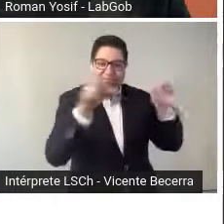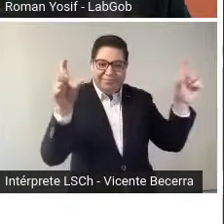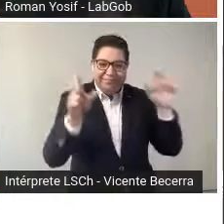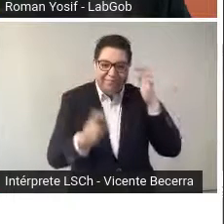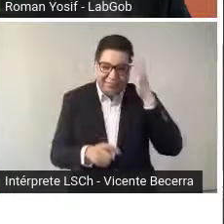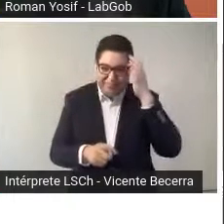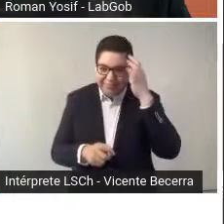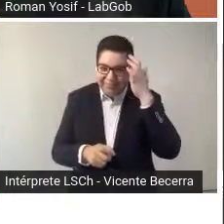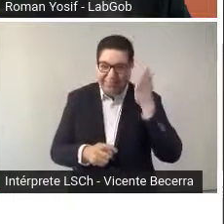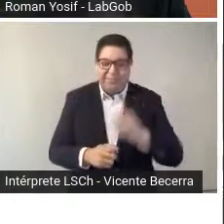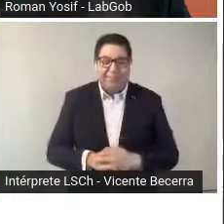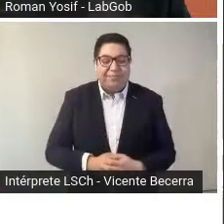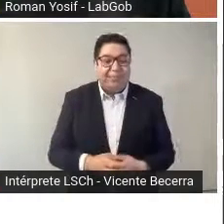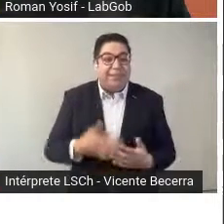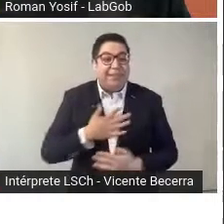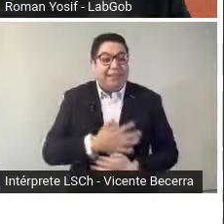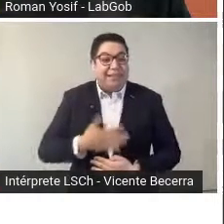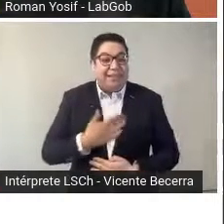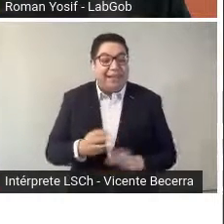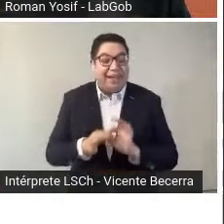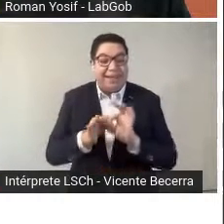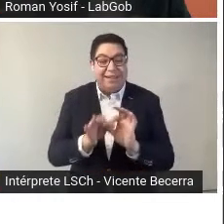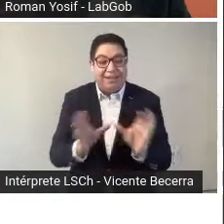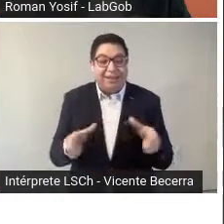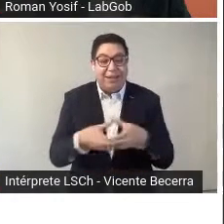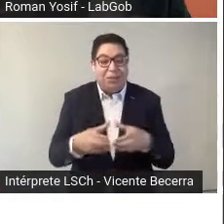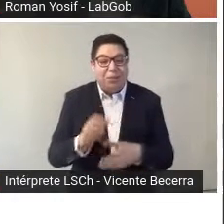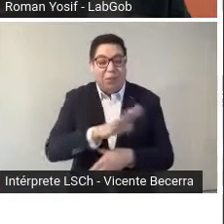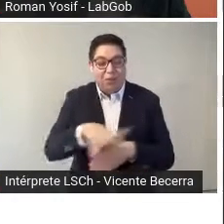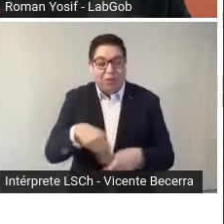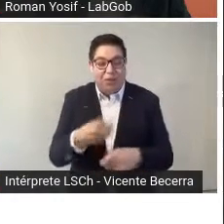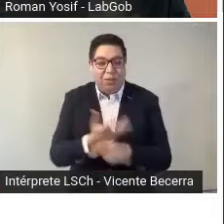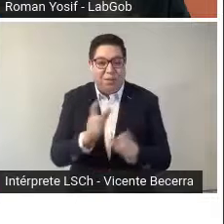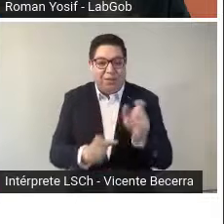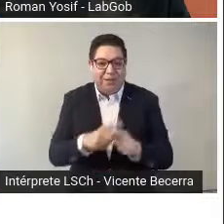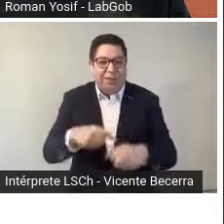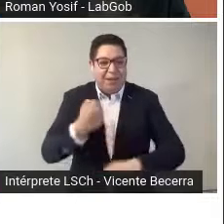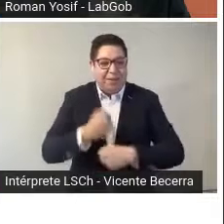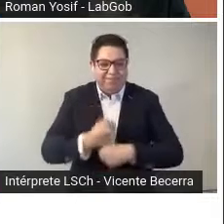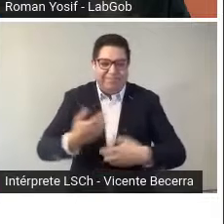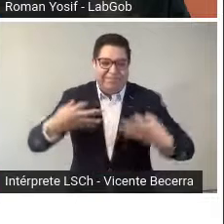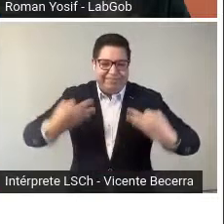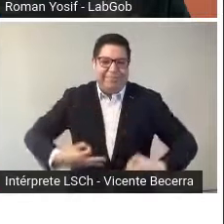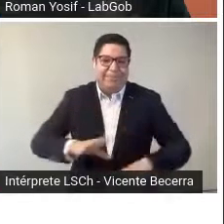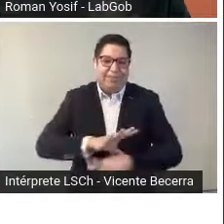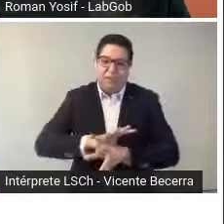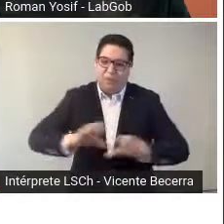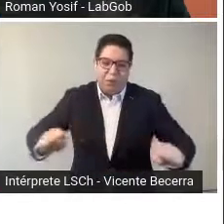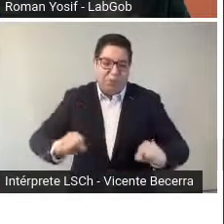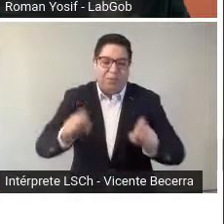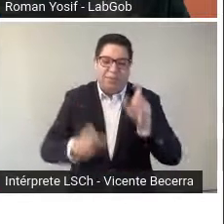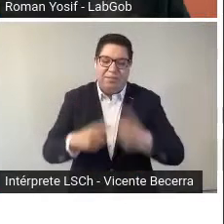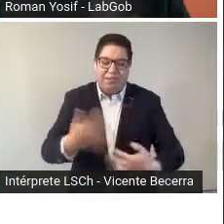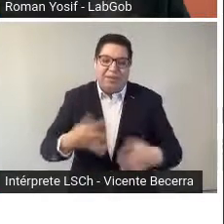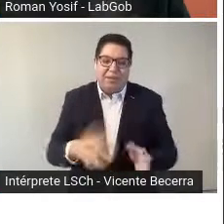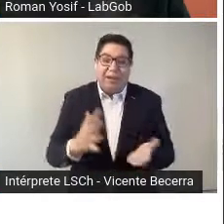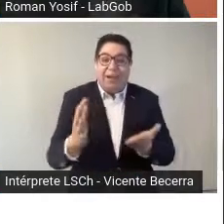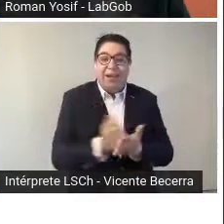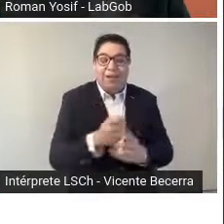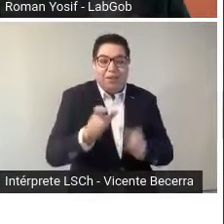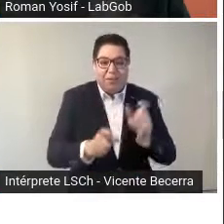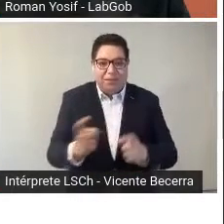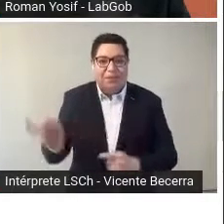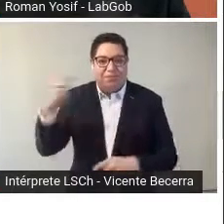públicos. Quiero agradecer nuevamente a todo el equipo del laboratorio que está comprometido con este encuentro, que ha hecho posible también que estemos hoy